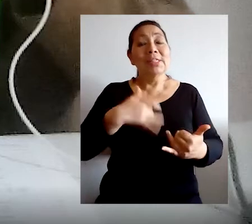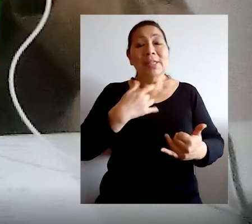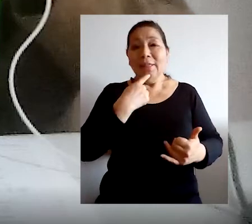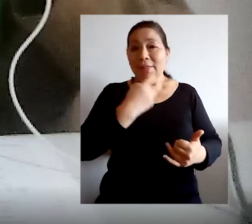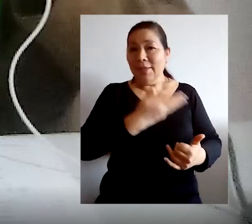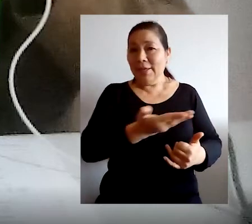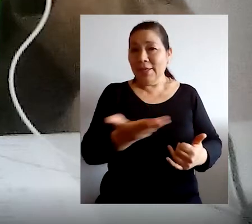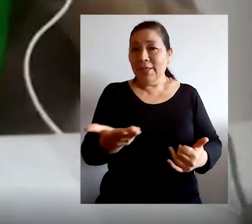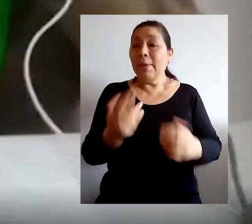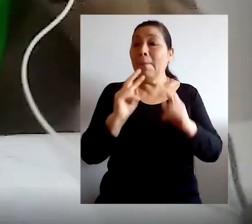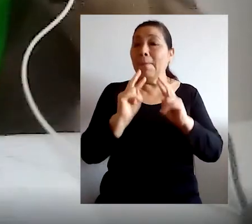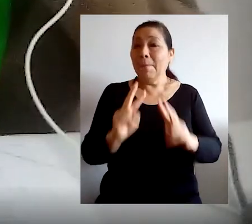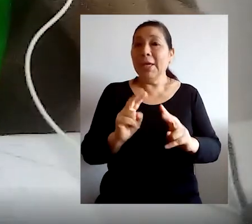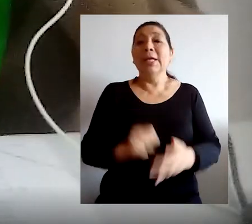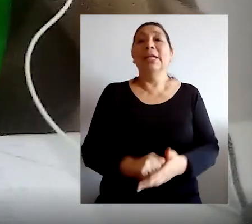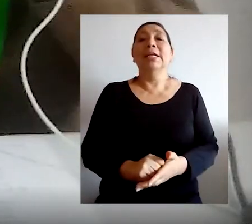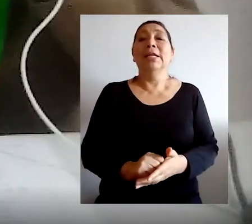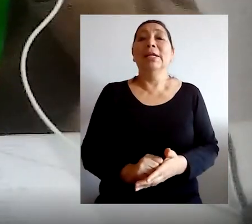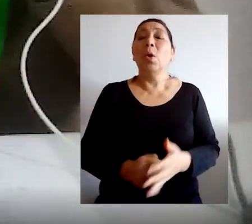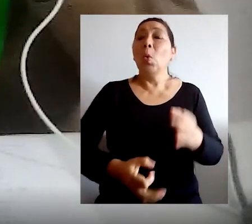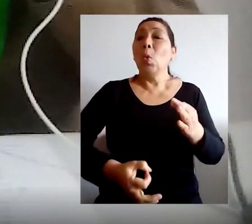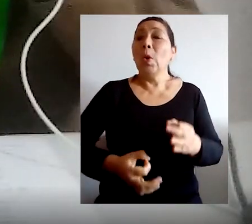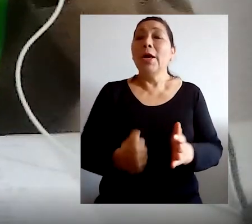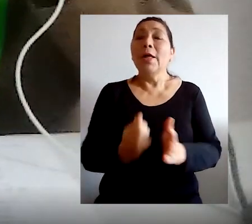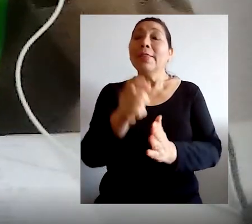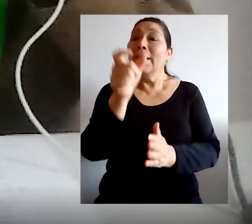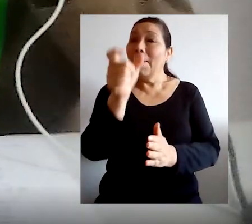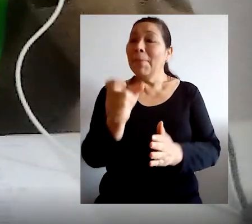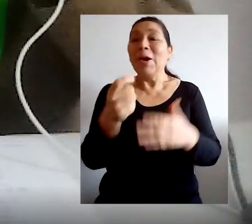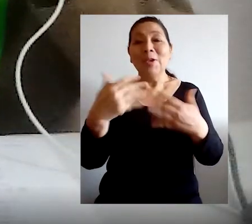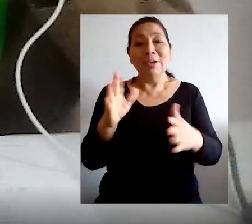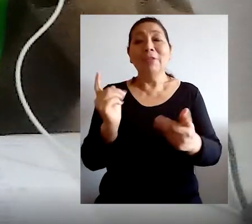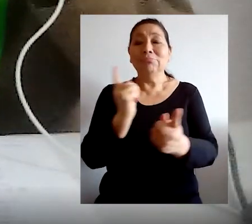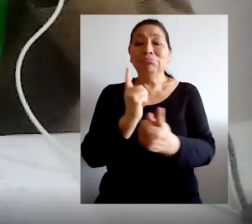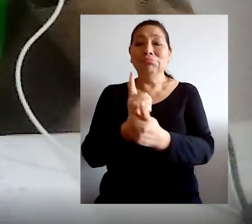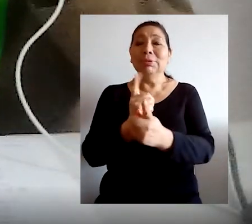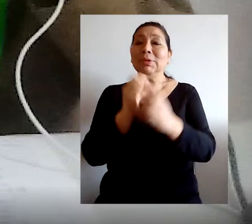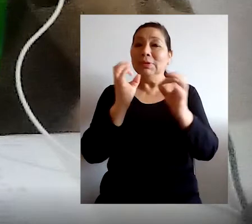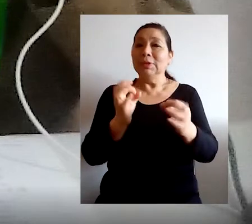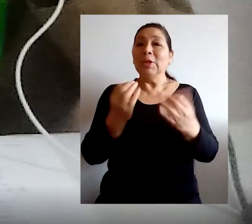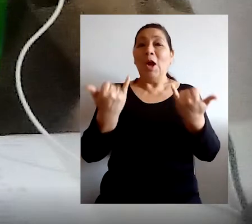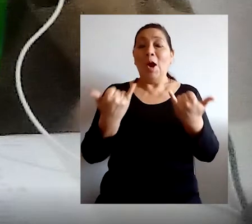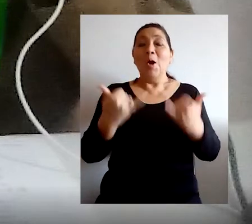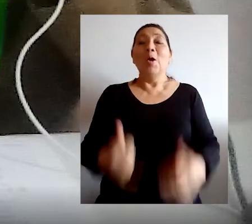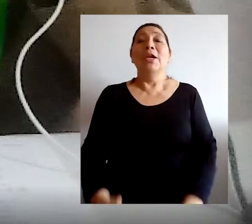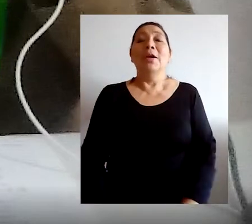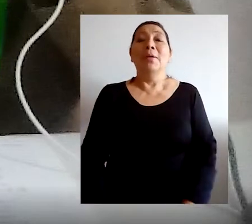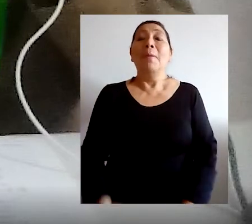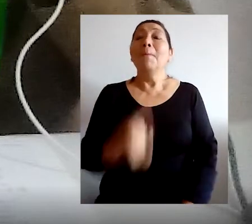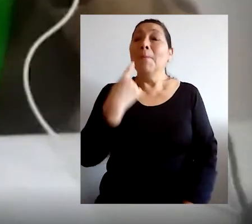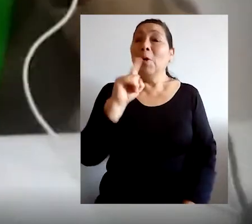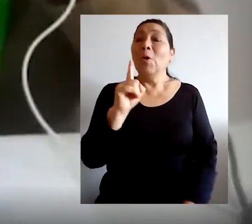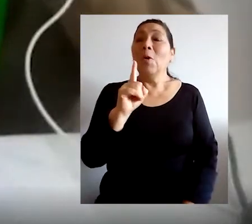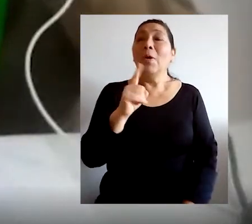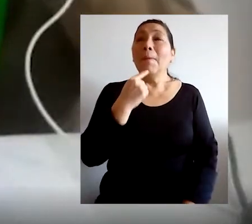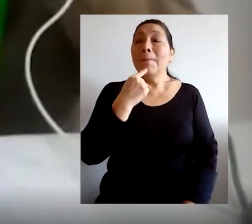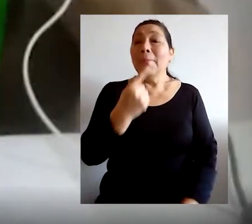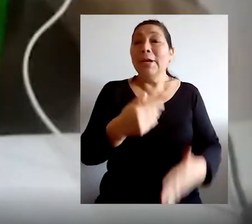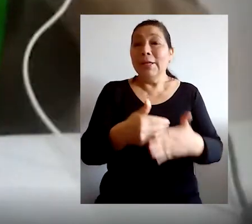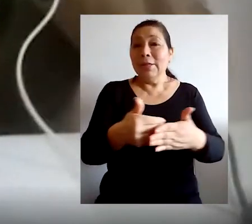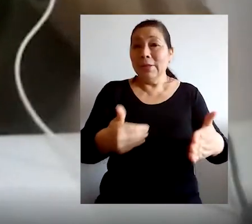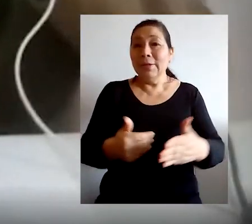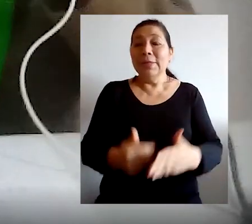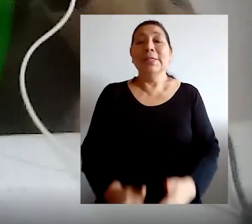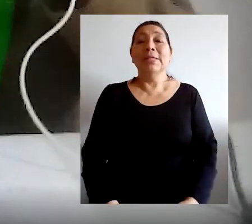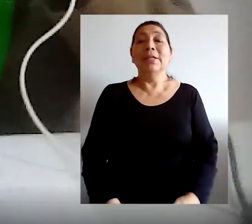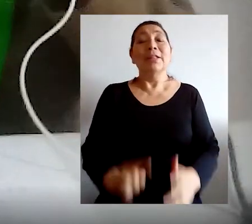señores magistrados, se verifica que la situación jurídica del beneficiario ya se encuentra definida actualmente. Esta fue la pretensión planteada